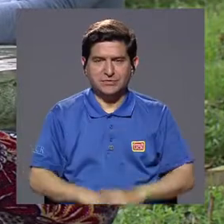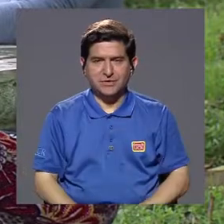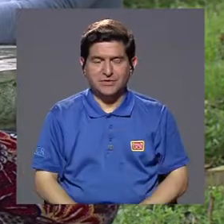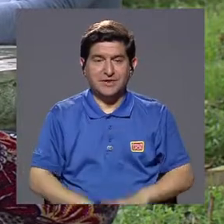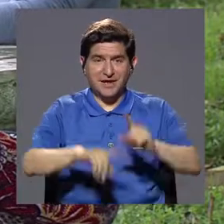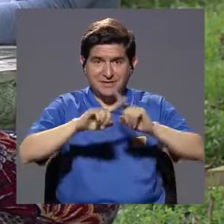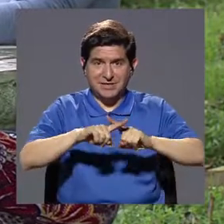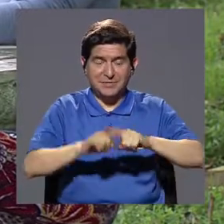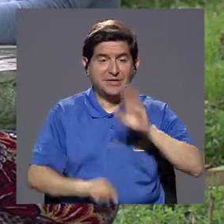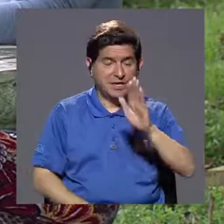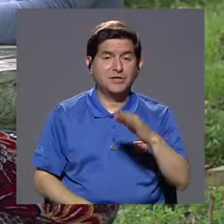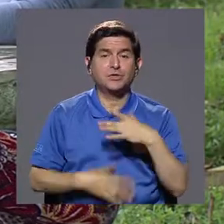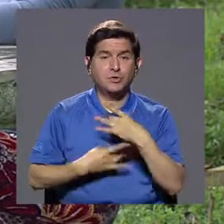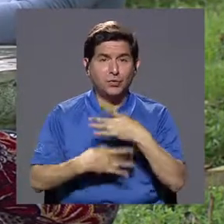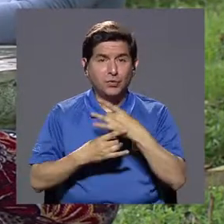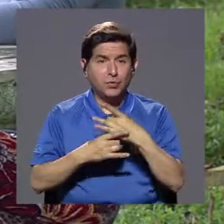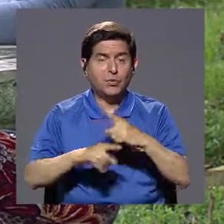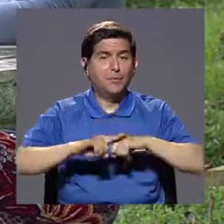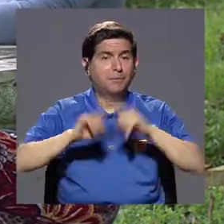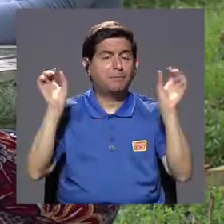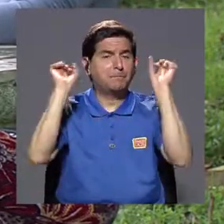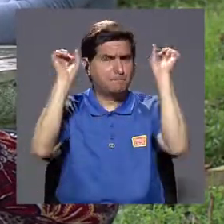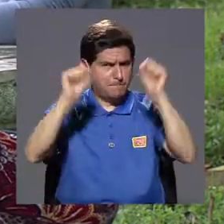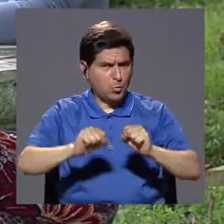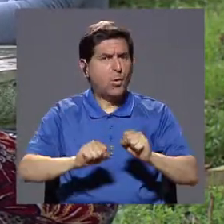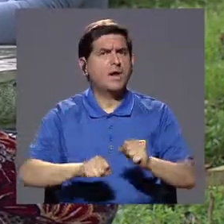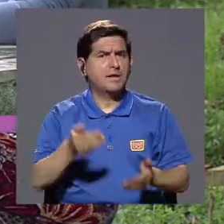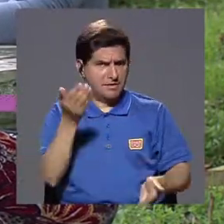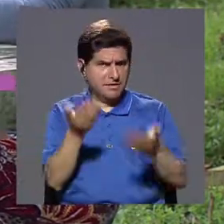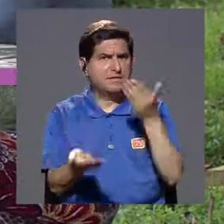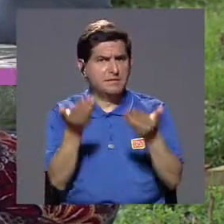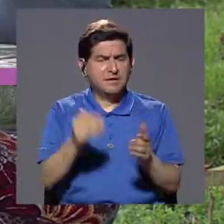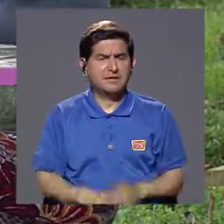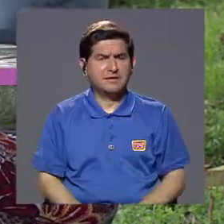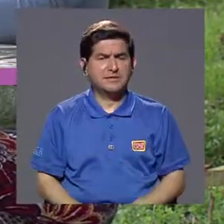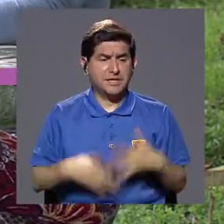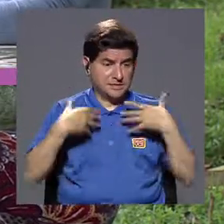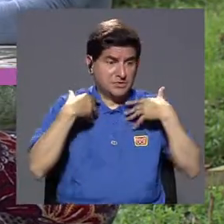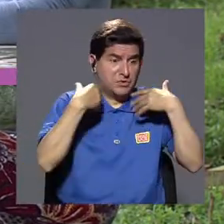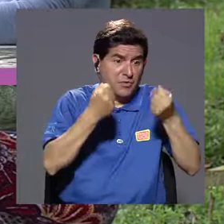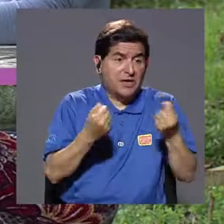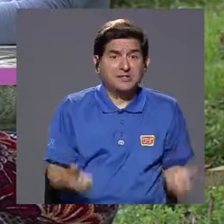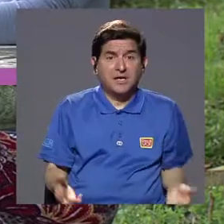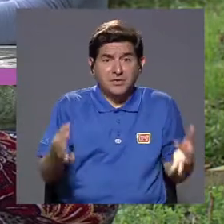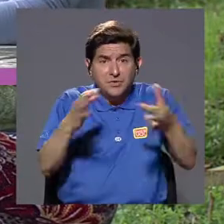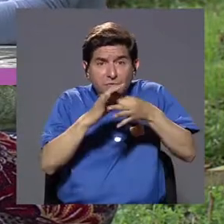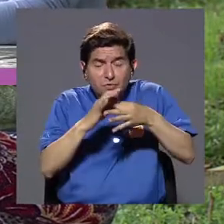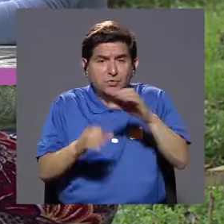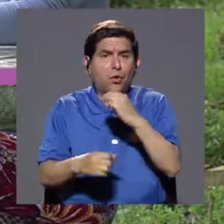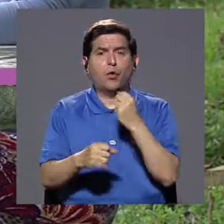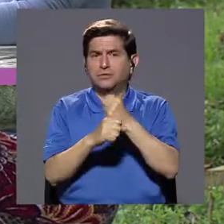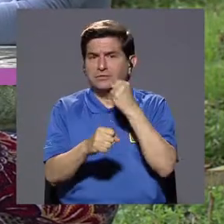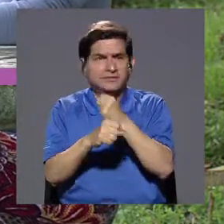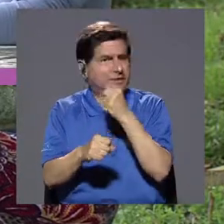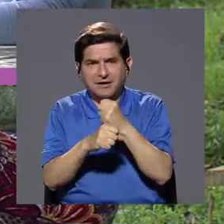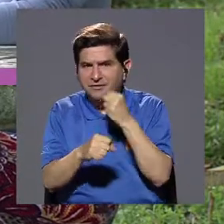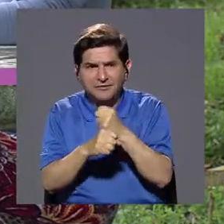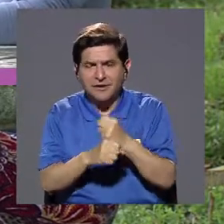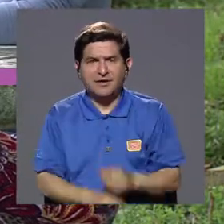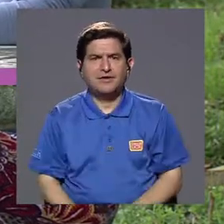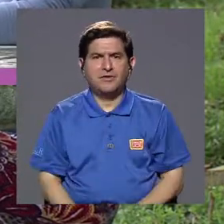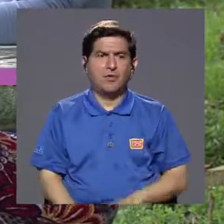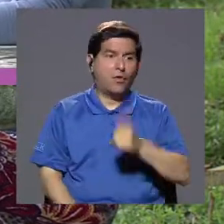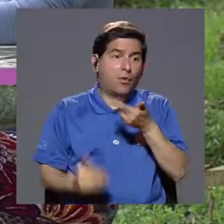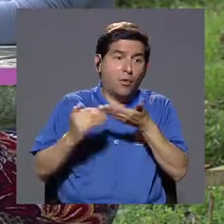van en función a sus intereses pero que sí puede estar bueno como la salud como el trabajo era también que son